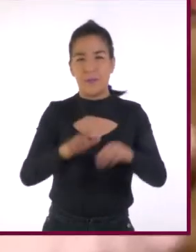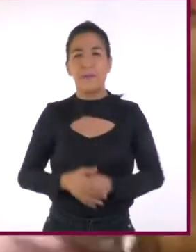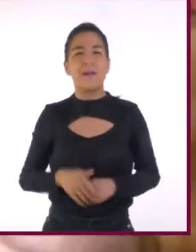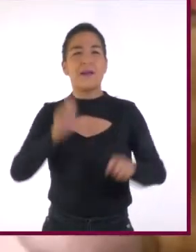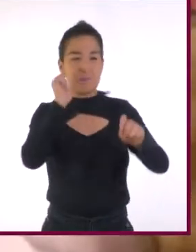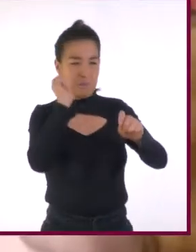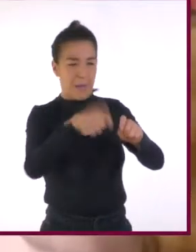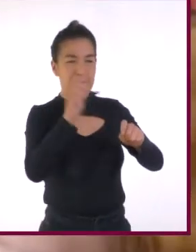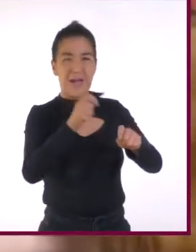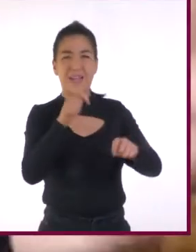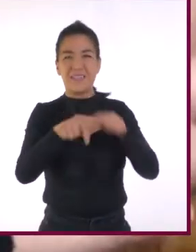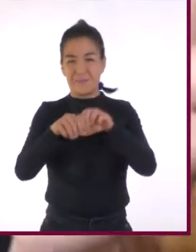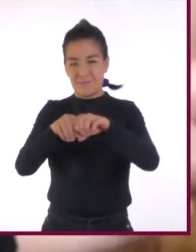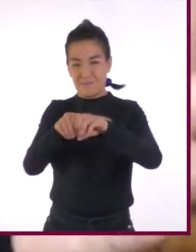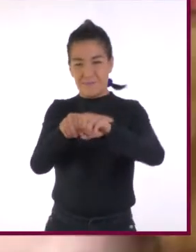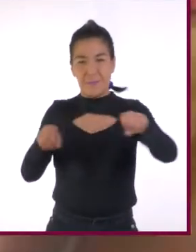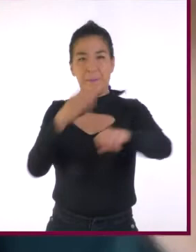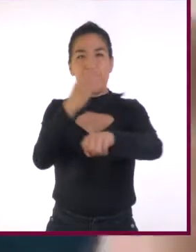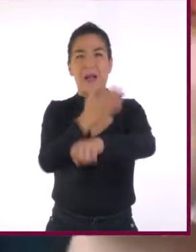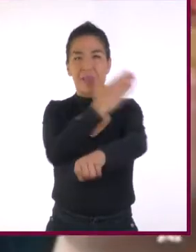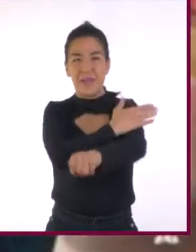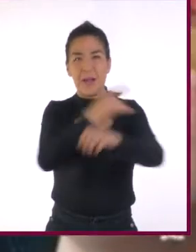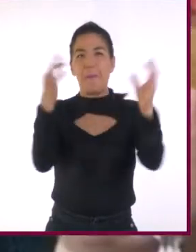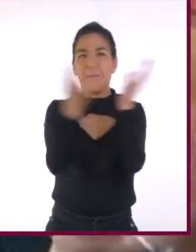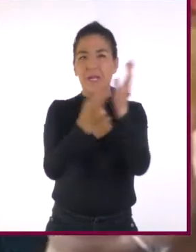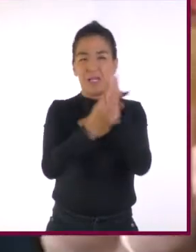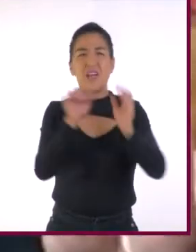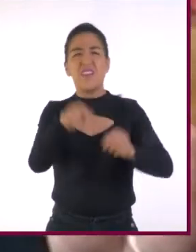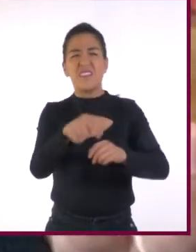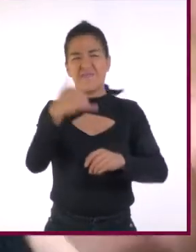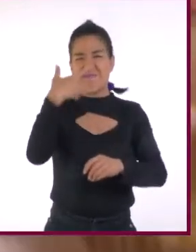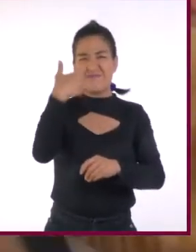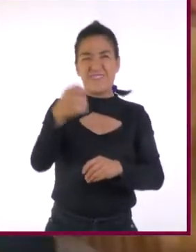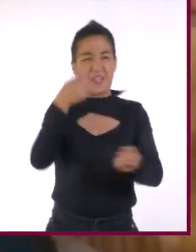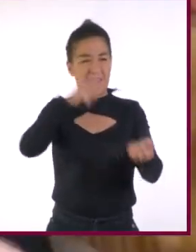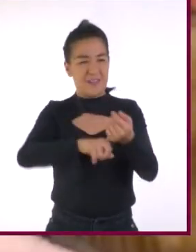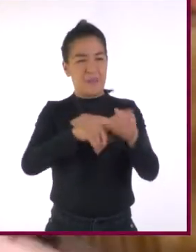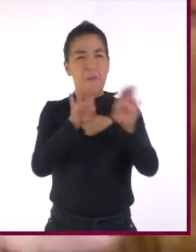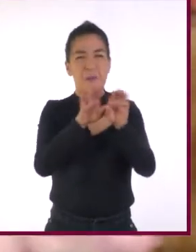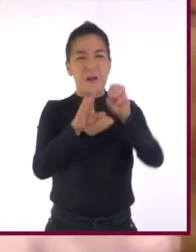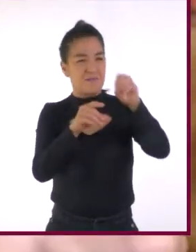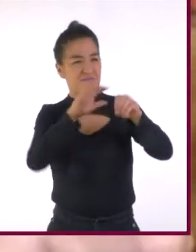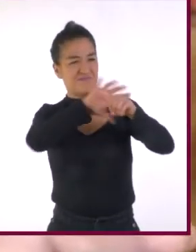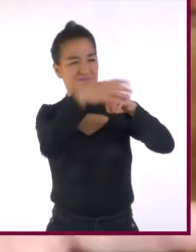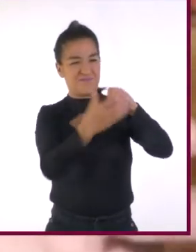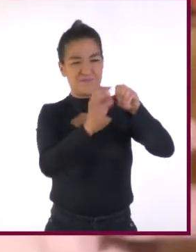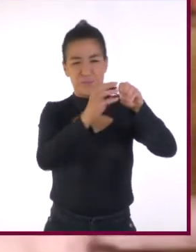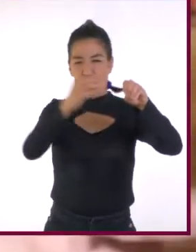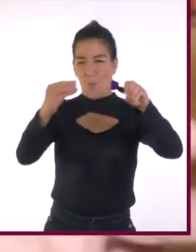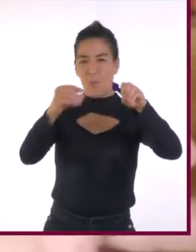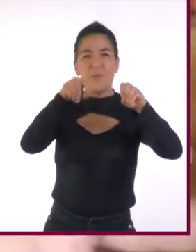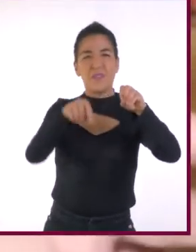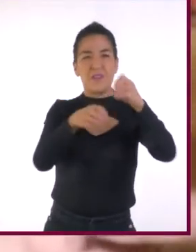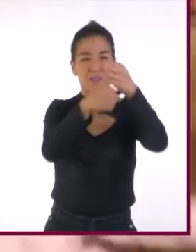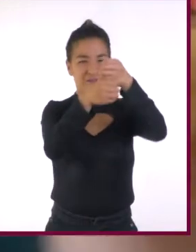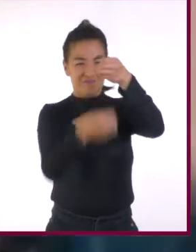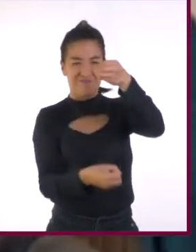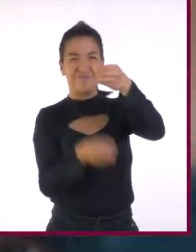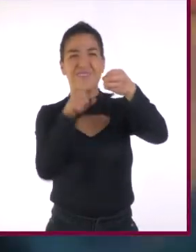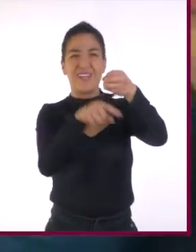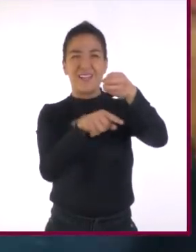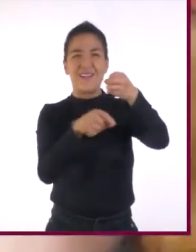En cambio, hay objetos, un martillo, por ejemplo, tiene madera y tiene metal, tiene una forma muy rara en la cabeza, pues obviamente,